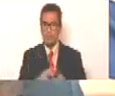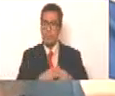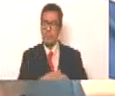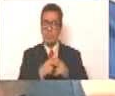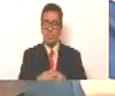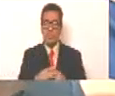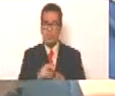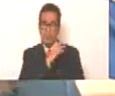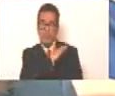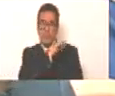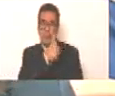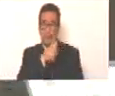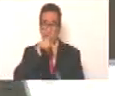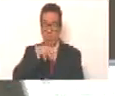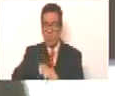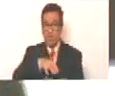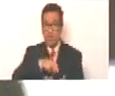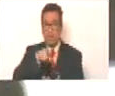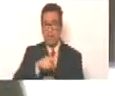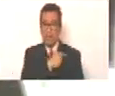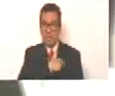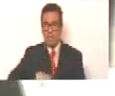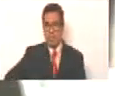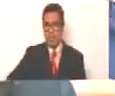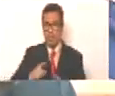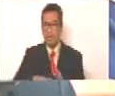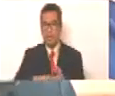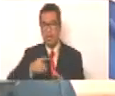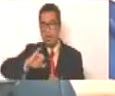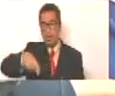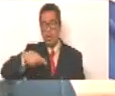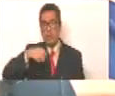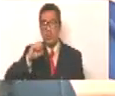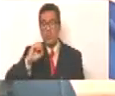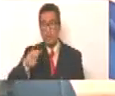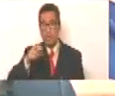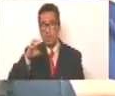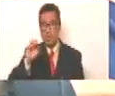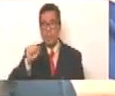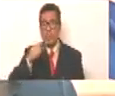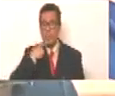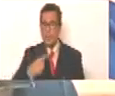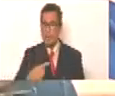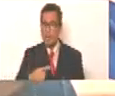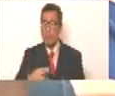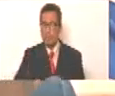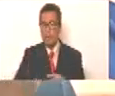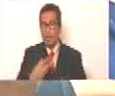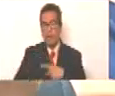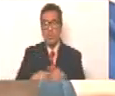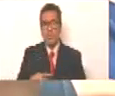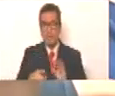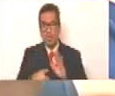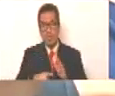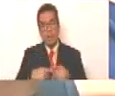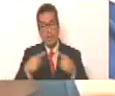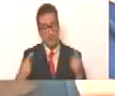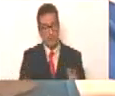de este Parlamento, del presidente Jorge Rodríguez, quien fue enfático en avanzar en esta propuesta de ley, y